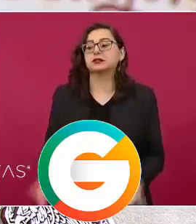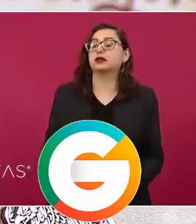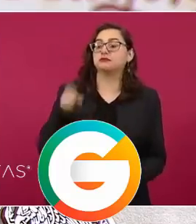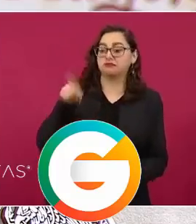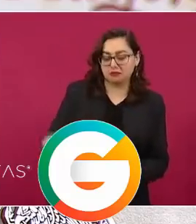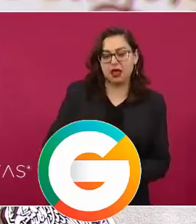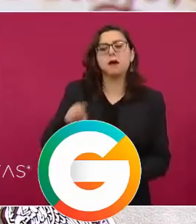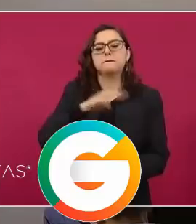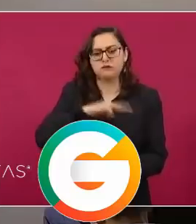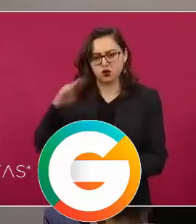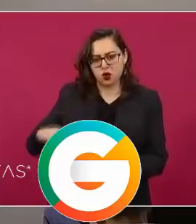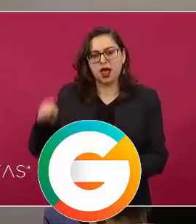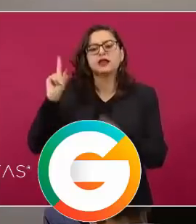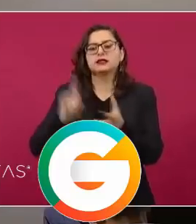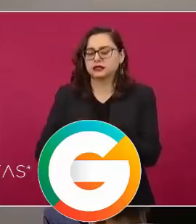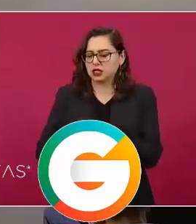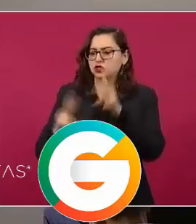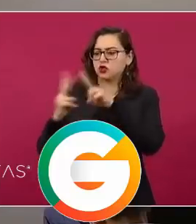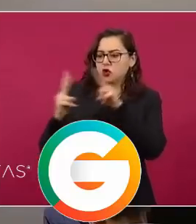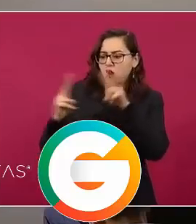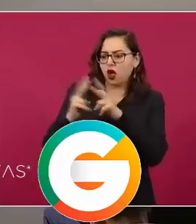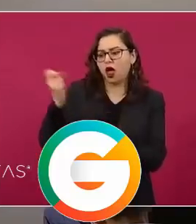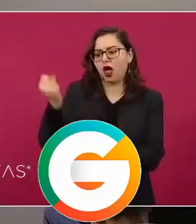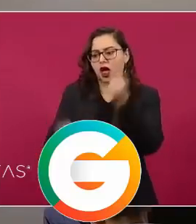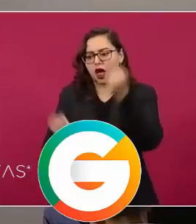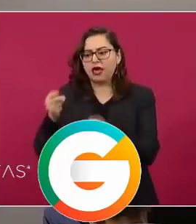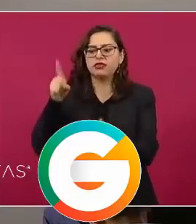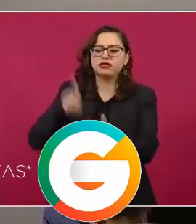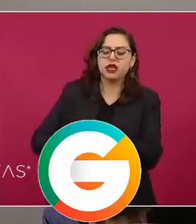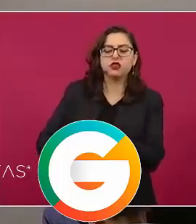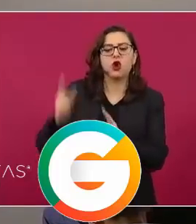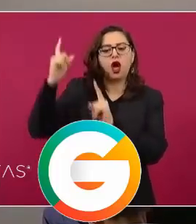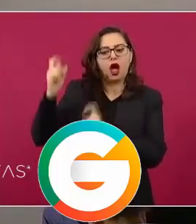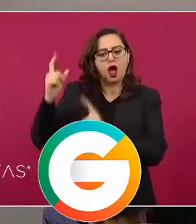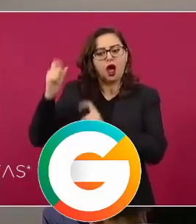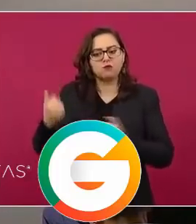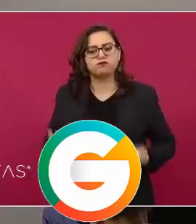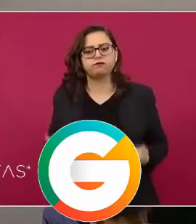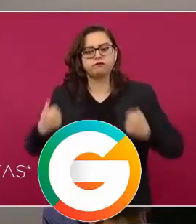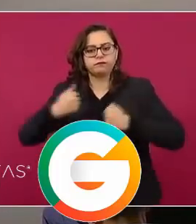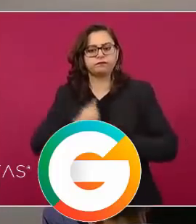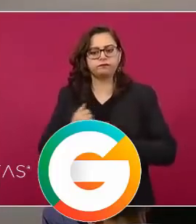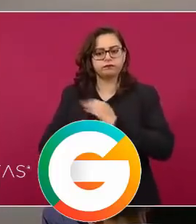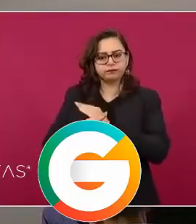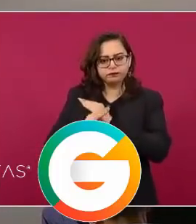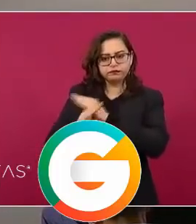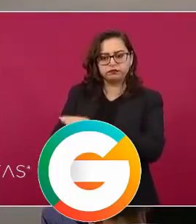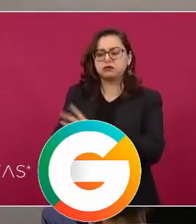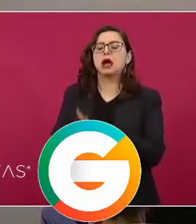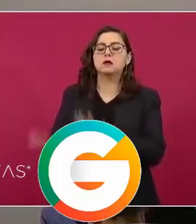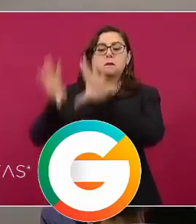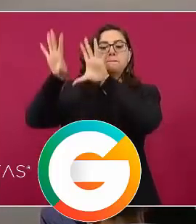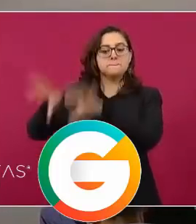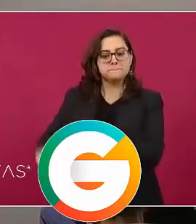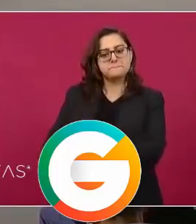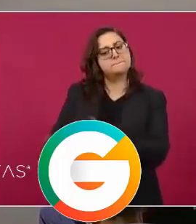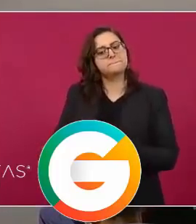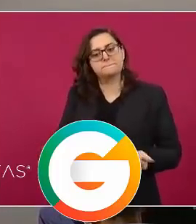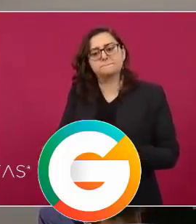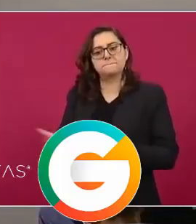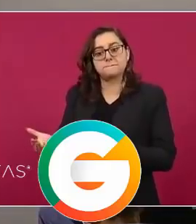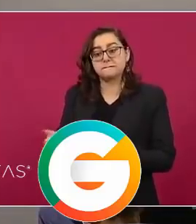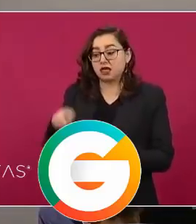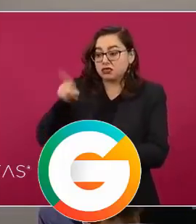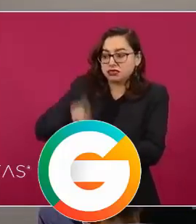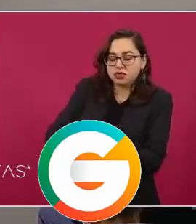parada frente a todos desde Palacio Nacional, leyendo un guión que no es tuyo, siento tristeza. Pues ese guión que, insisto, ni